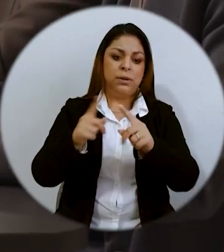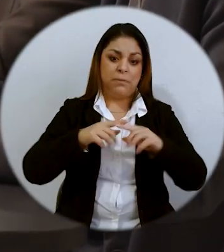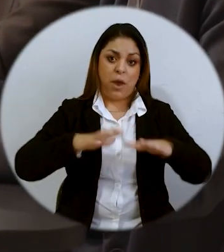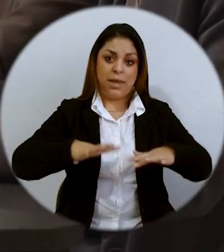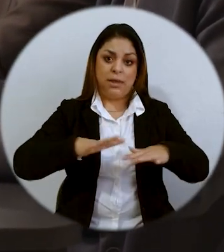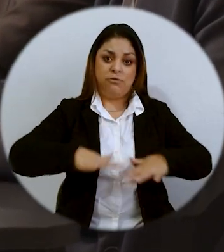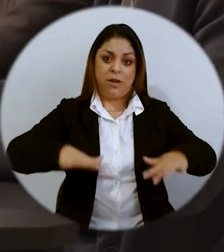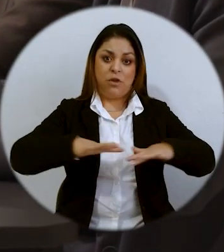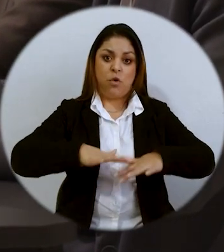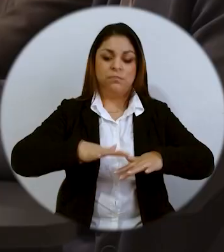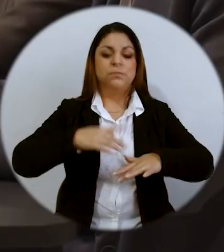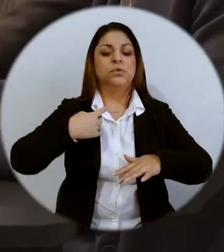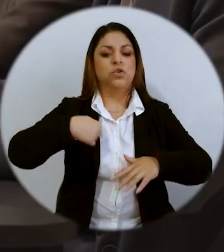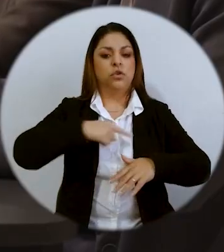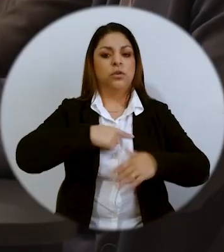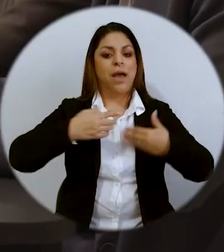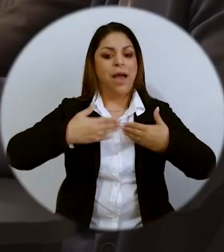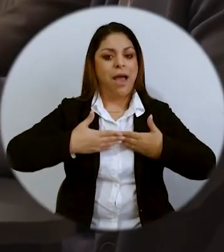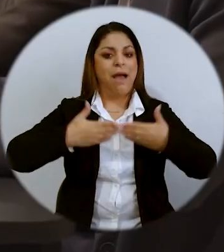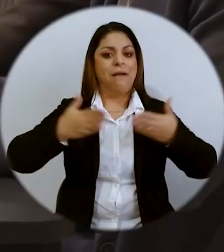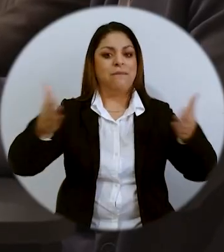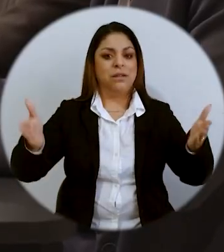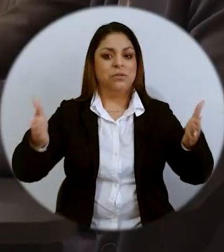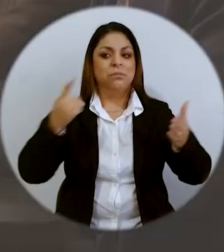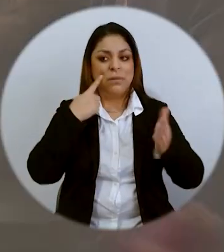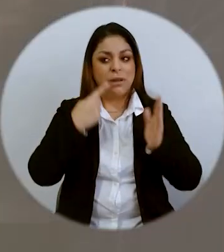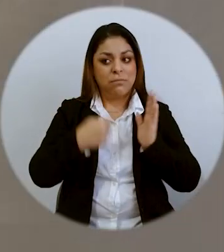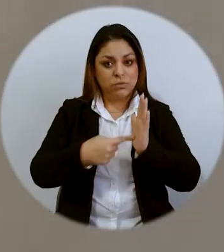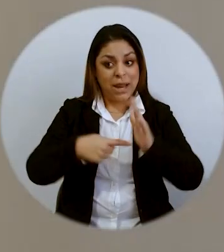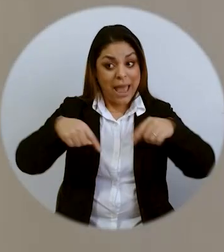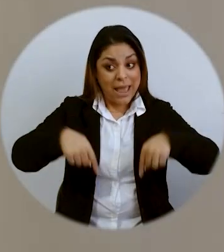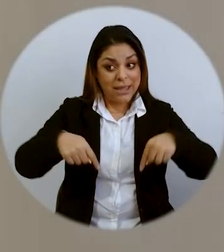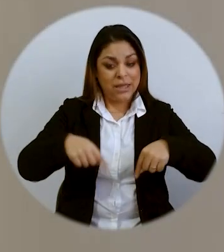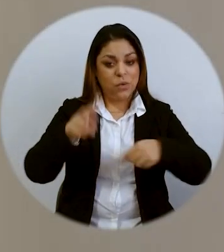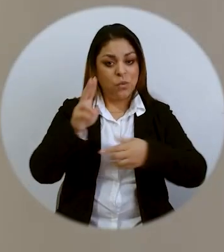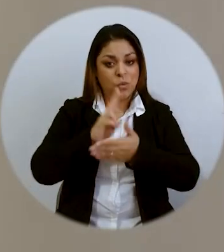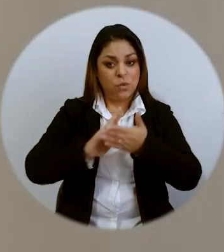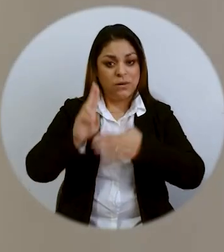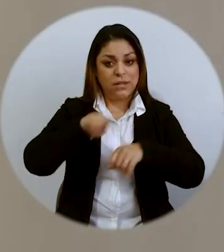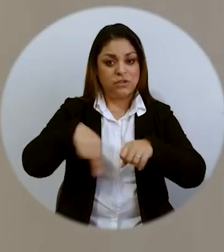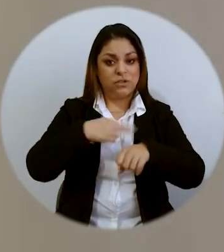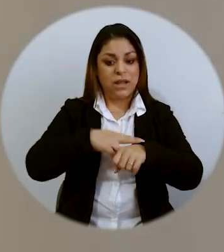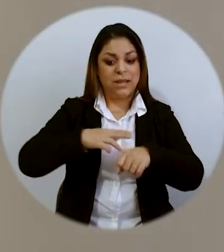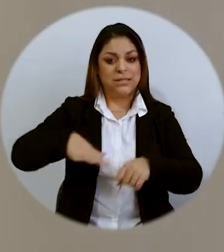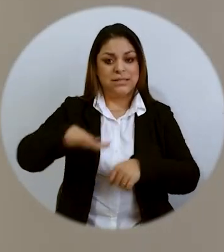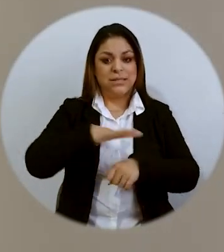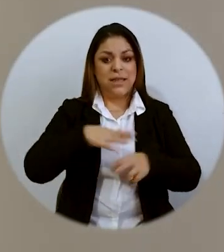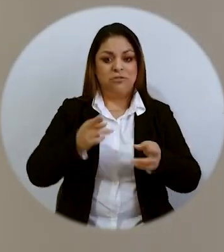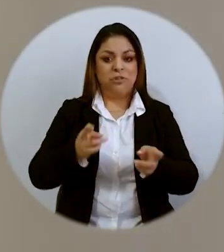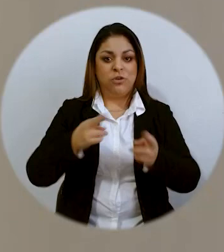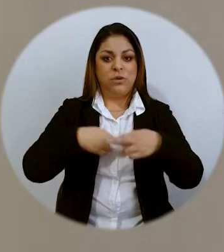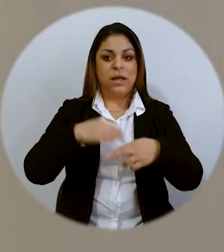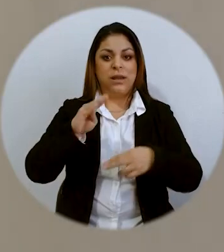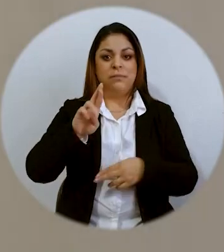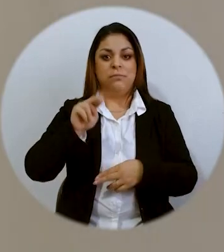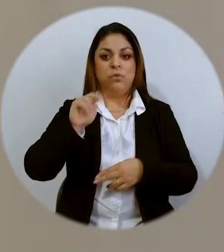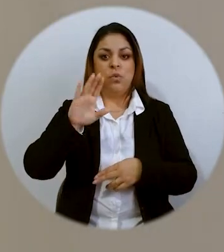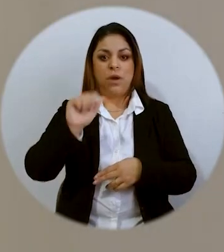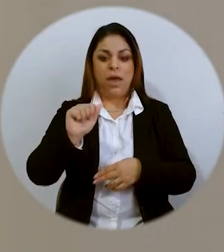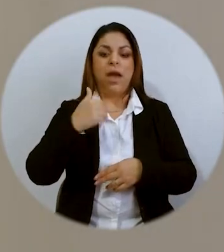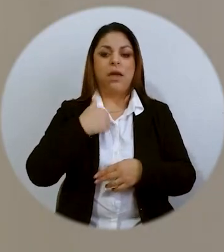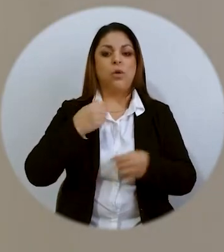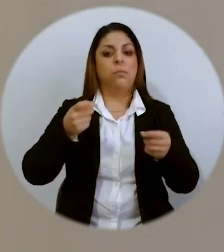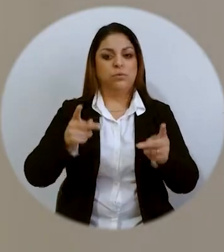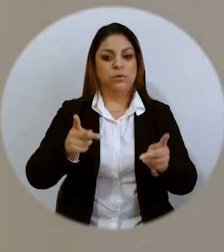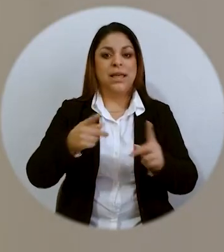hay oportunidades importantes, aquí a nivel de la región es que estamos abriéndoles las puertas y mostrándoles que aquí en la Universidad Nacional, en la sede